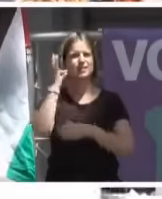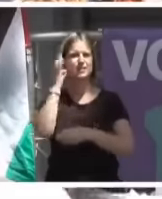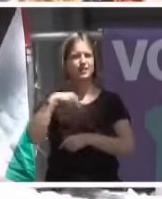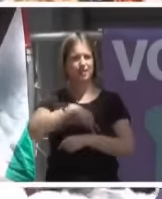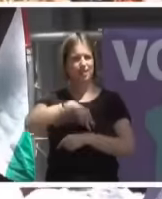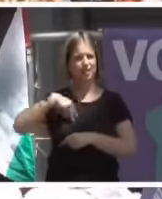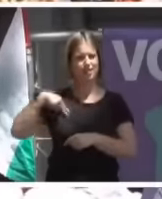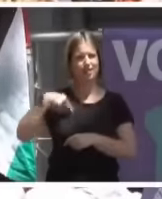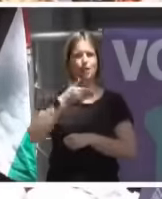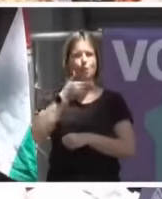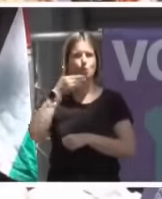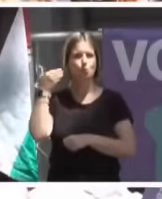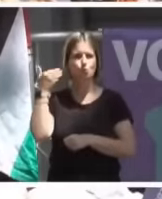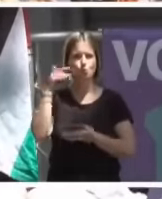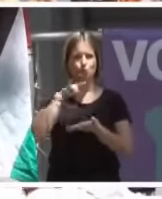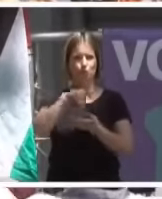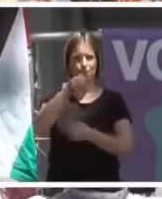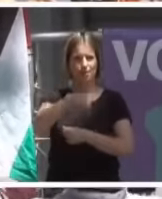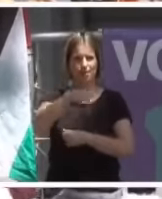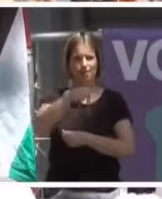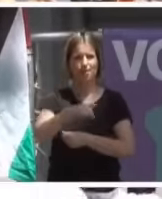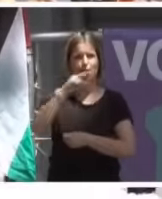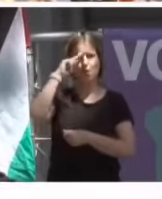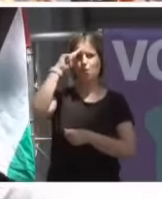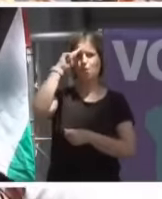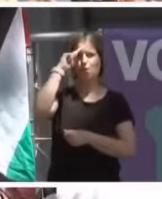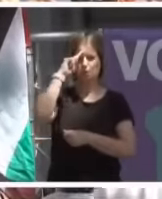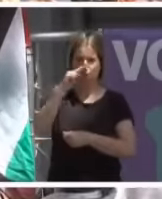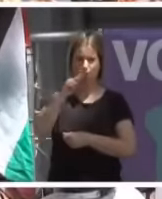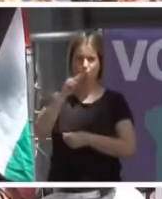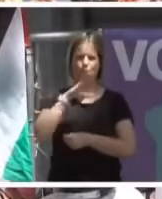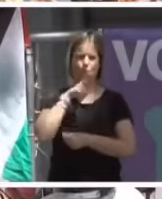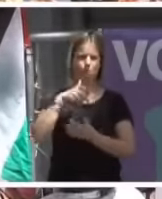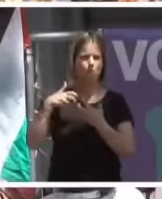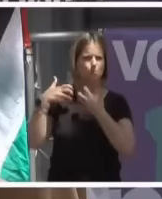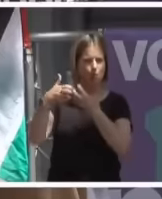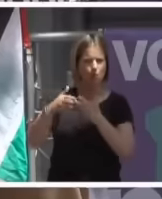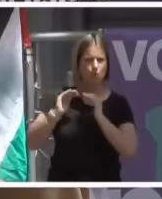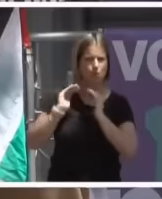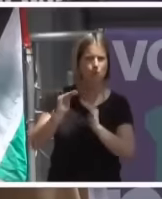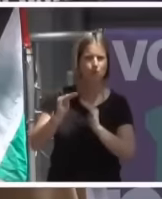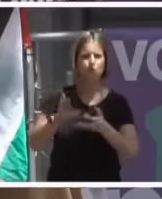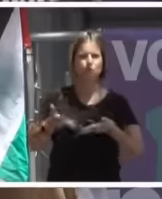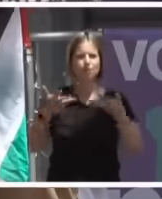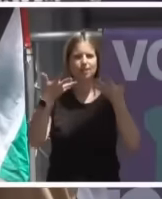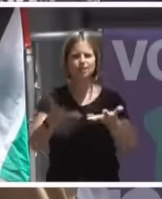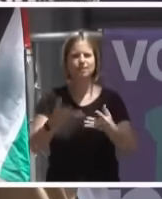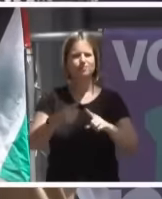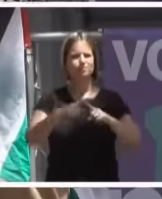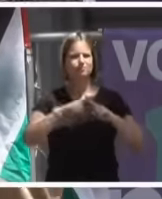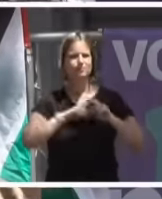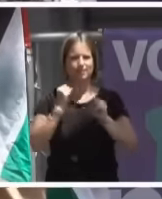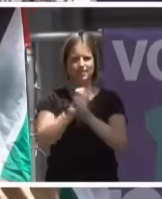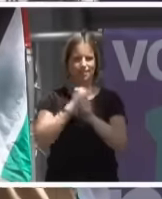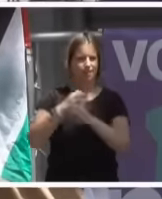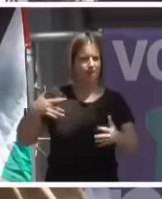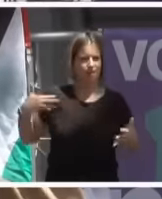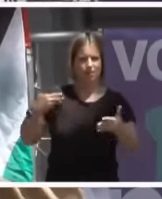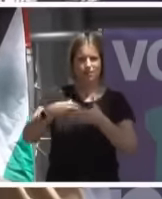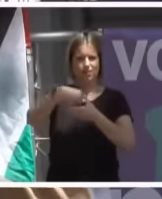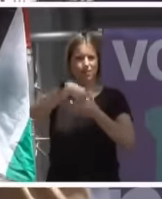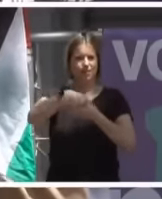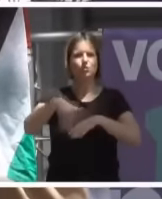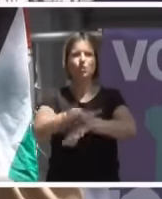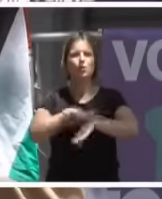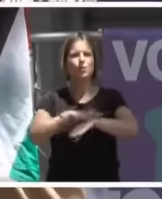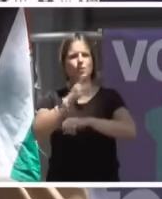es un orgullo, como digo, tener aquí, quien es un honor. Por su lucha, por su entrega, por todo el sacrificio y todo el trabajo que ha hecho dentro del gobierno